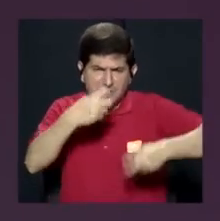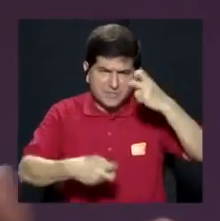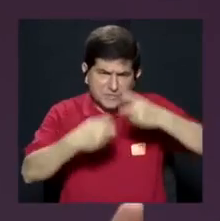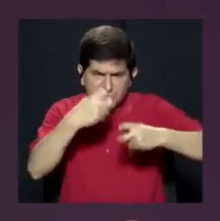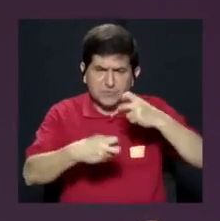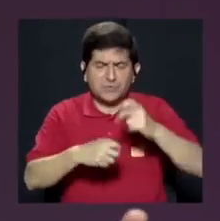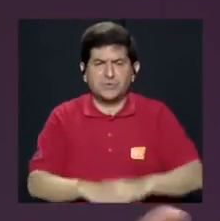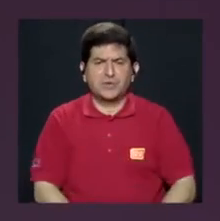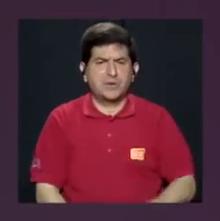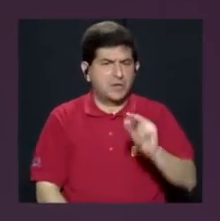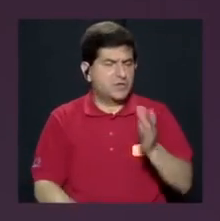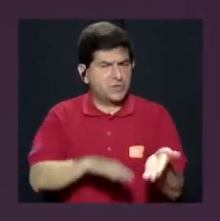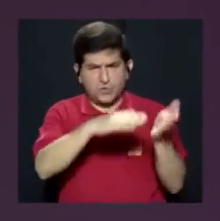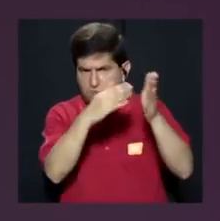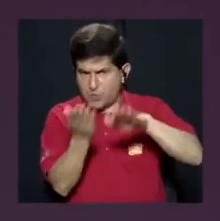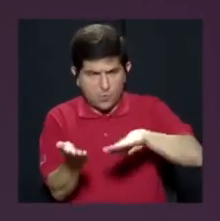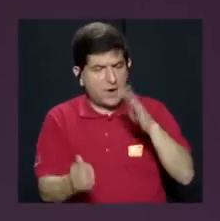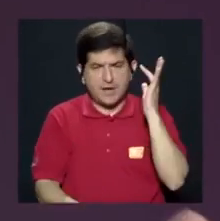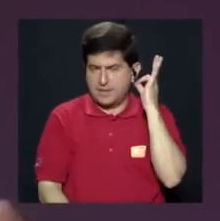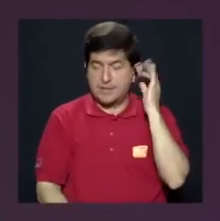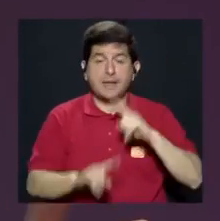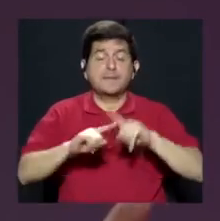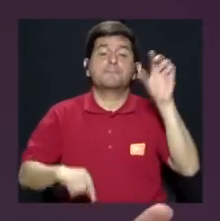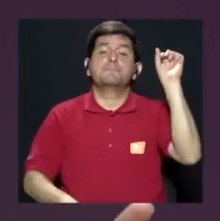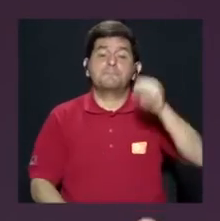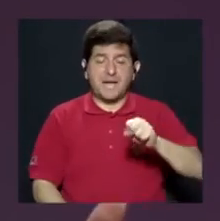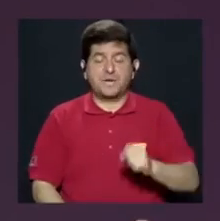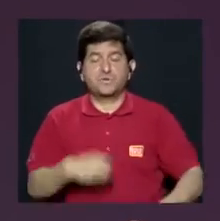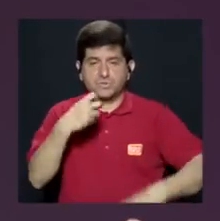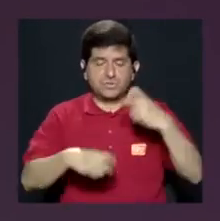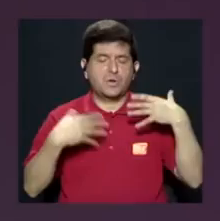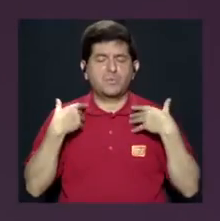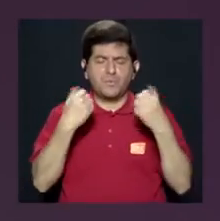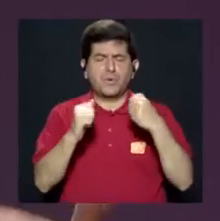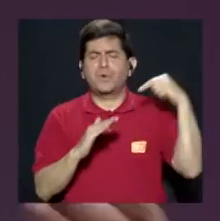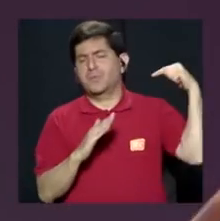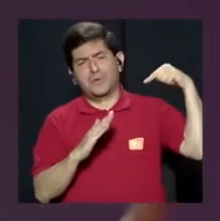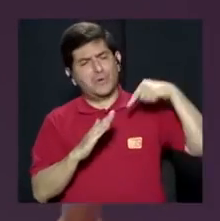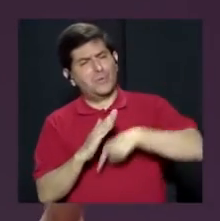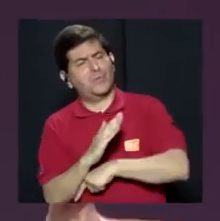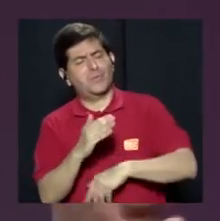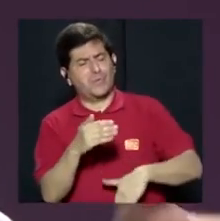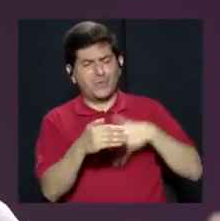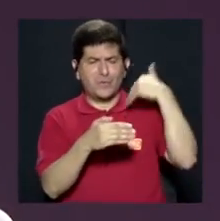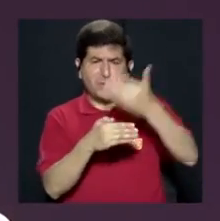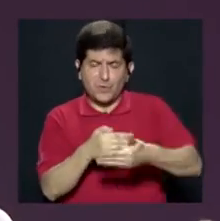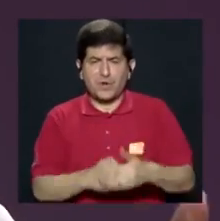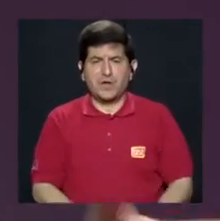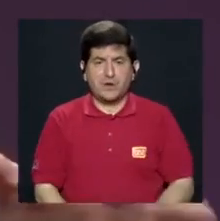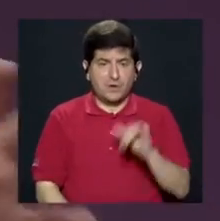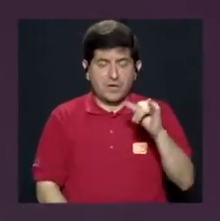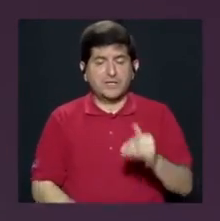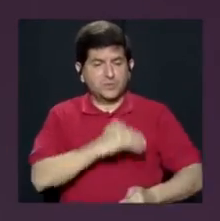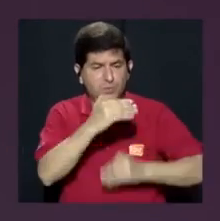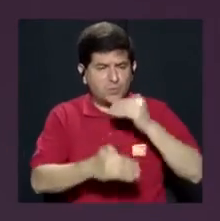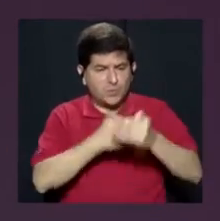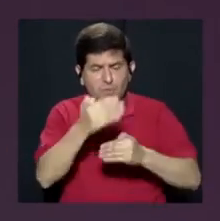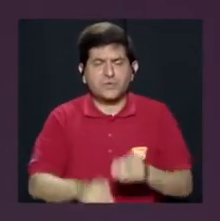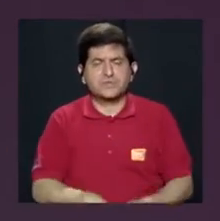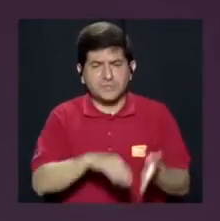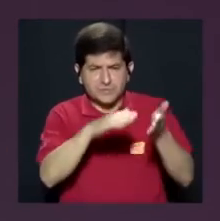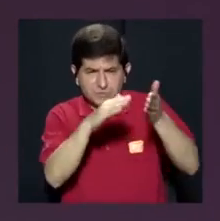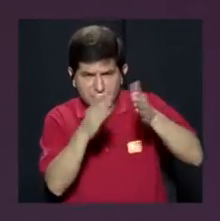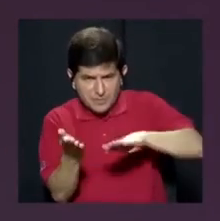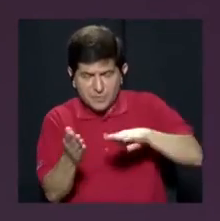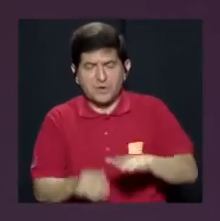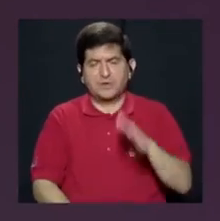no son mortalidad materna, no muere la mujer, pero sí queda con problemas de salud muy severos a posteriori, que eso es morbilidad materna. Entonces hay una relación